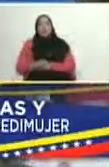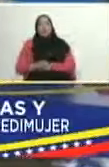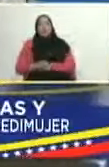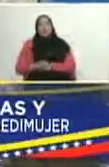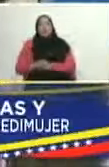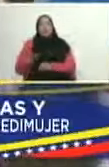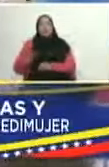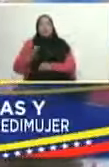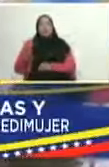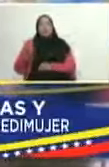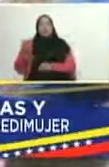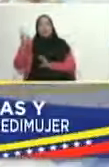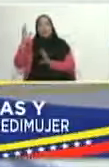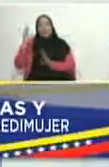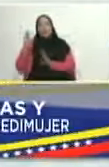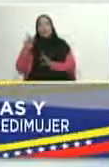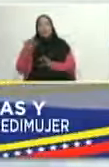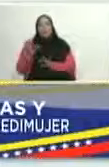Siempre me bendice.